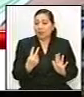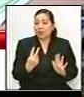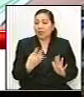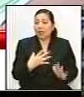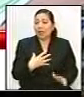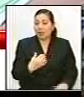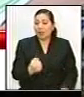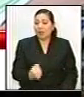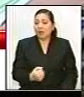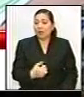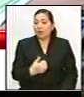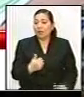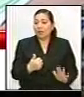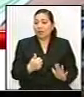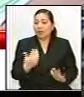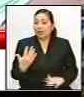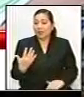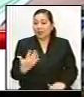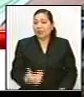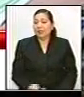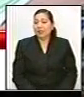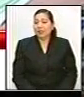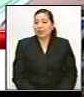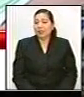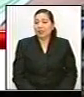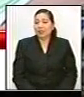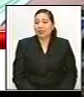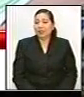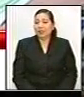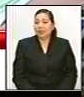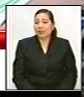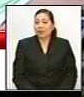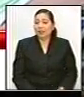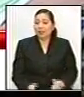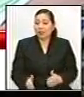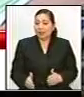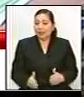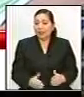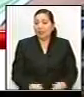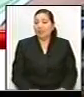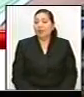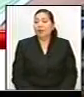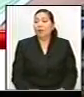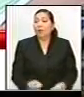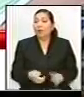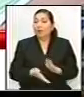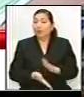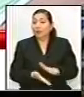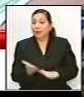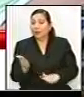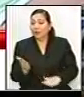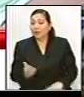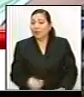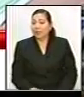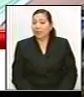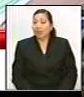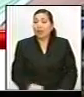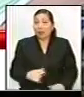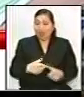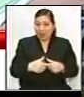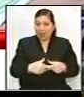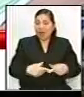27 años más o menos, y yo tenía 65. Entonces yo lo dirigía, incluso cuando se fue se fue a